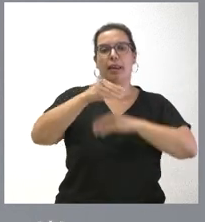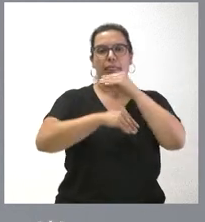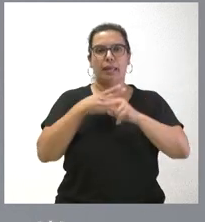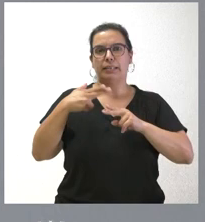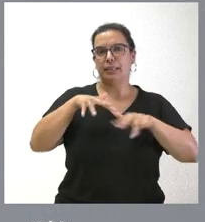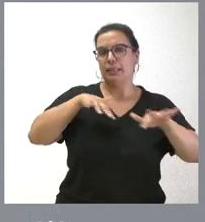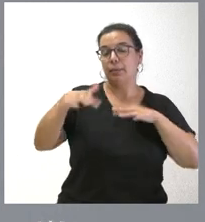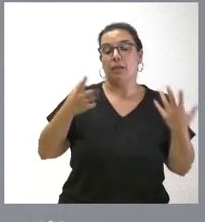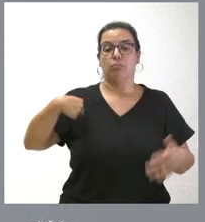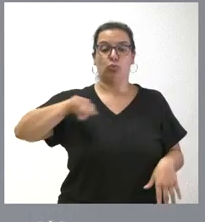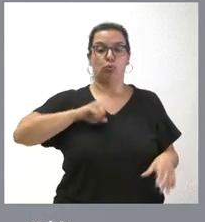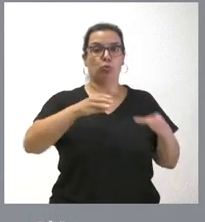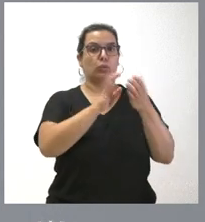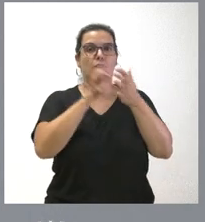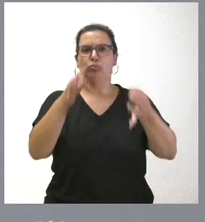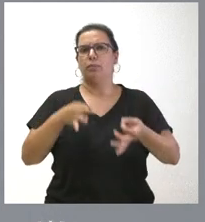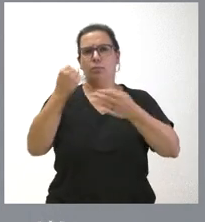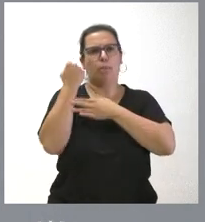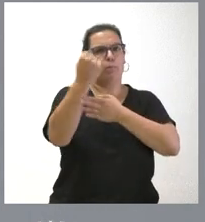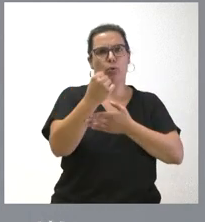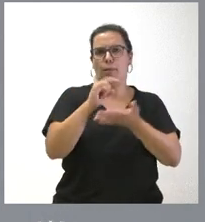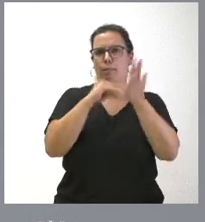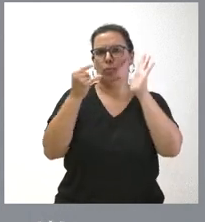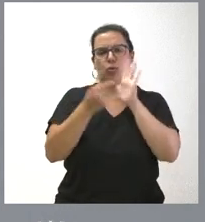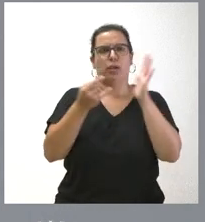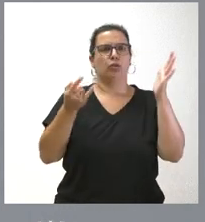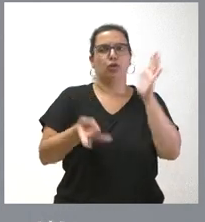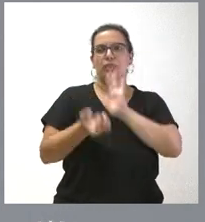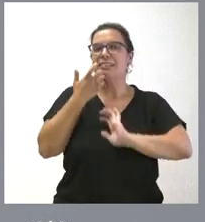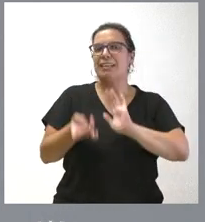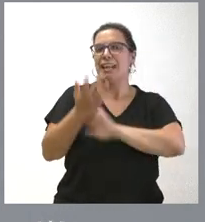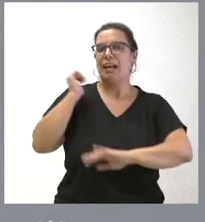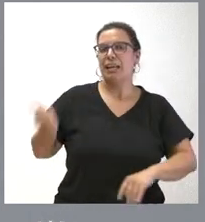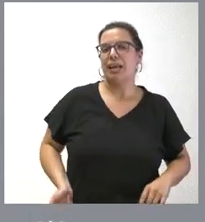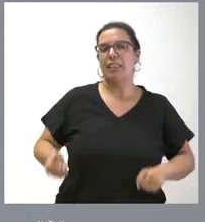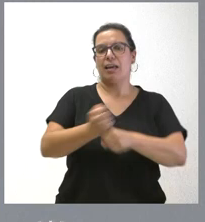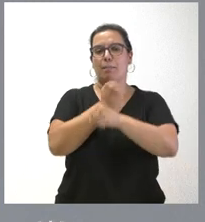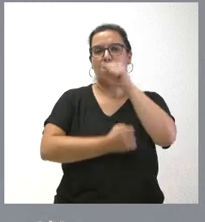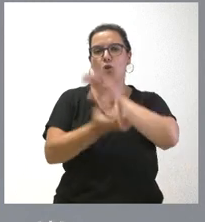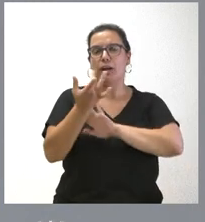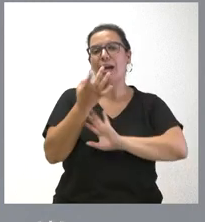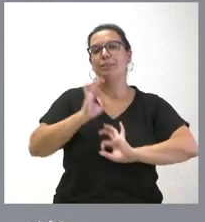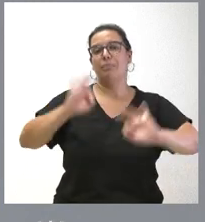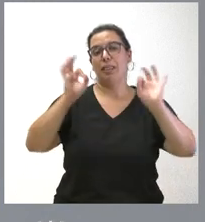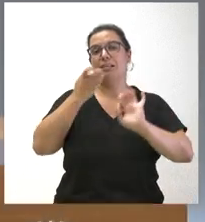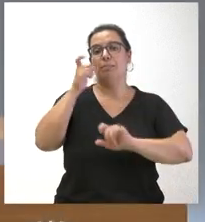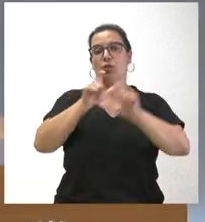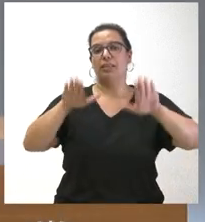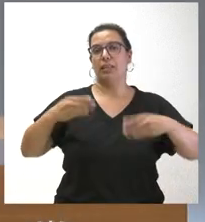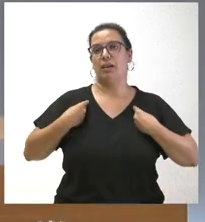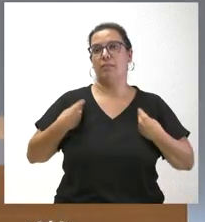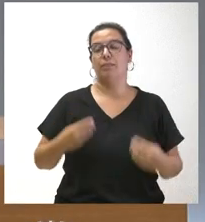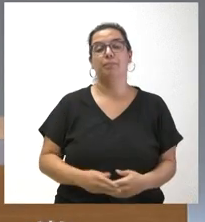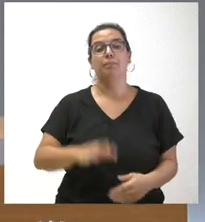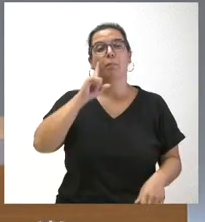y la junta de Castellón siempre va a apoyar esos proyectos que generen belleza y empleo en el territorio y especialmente que fijen población creo